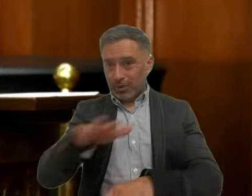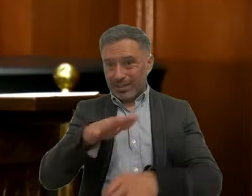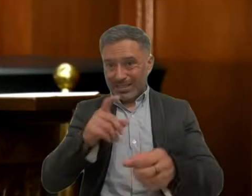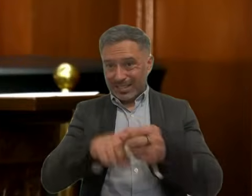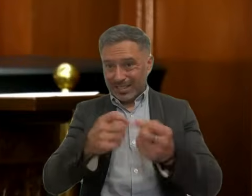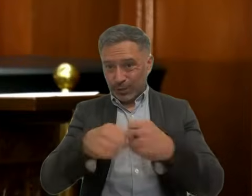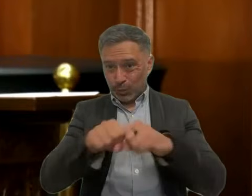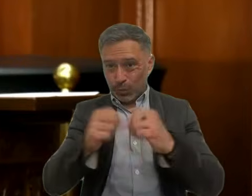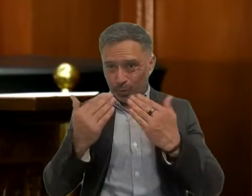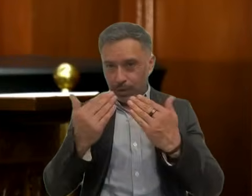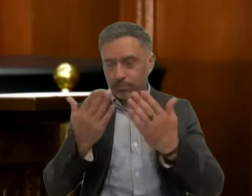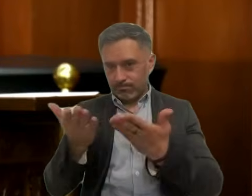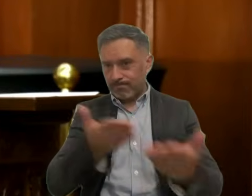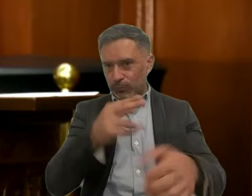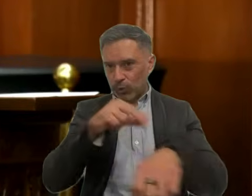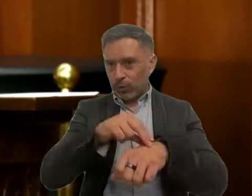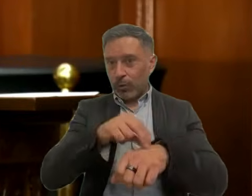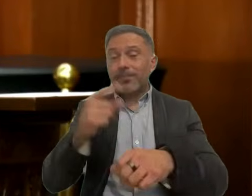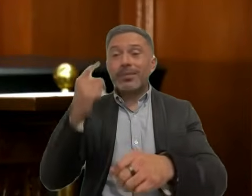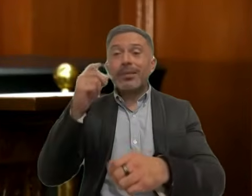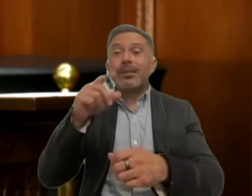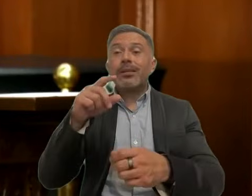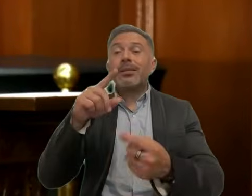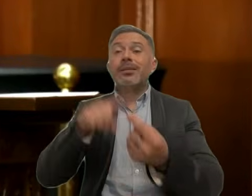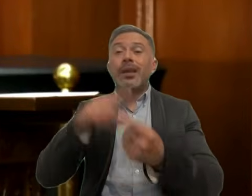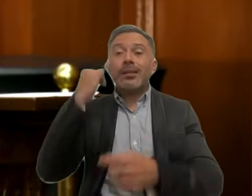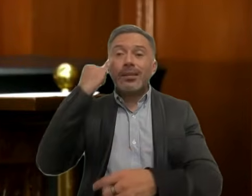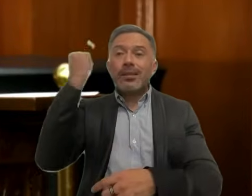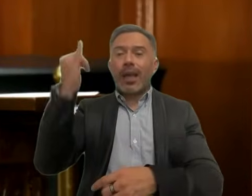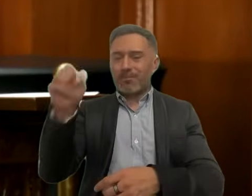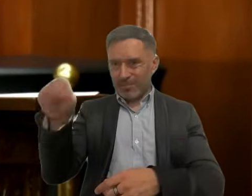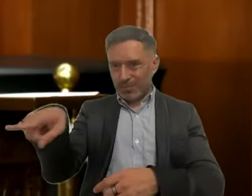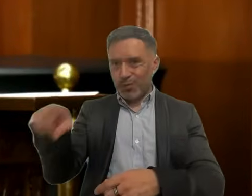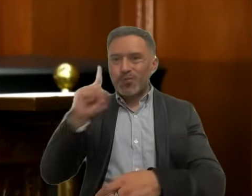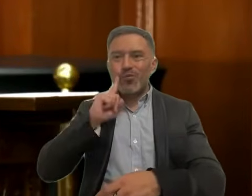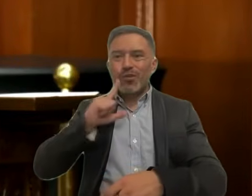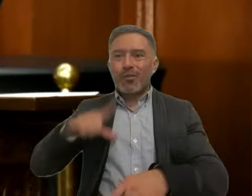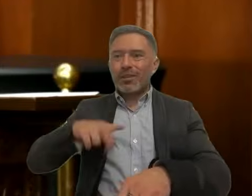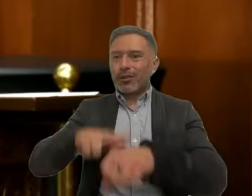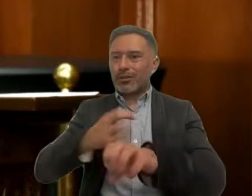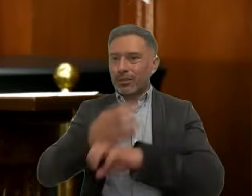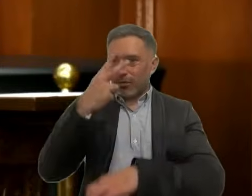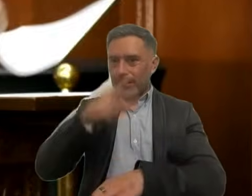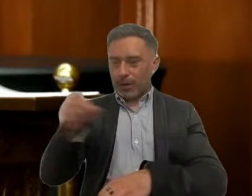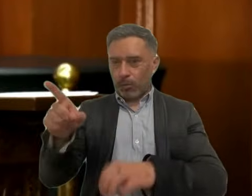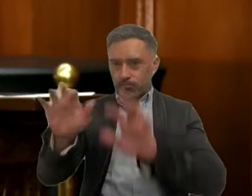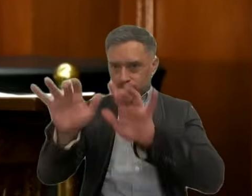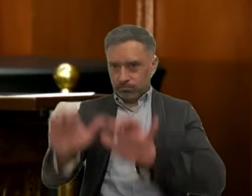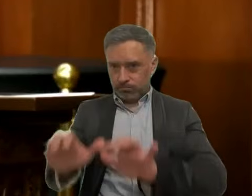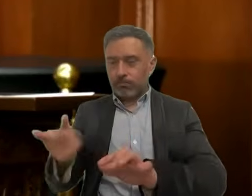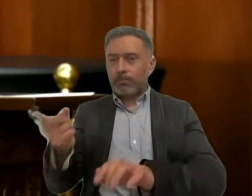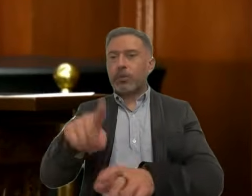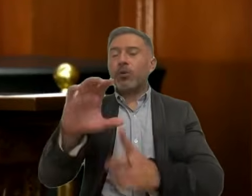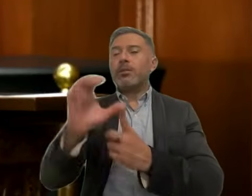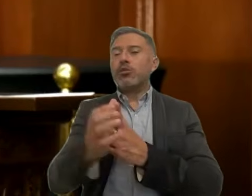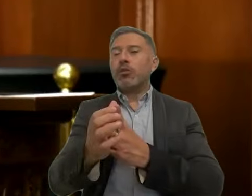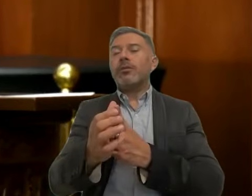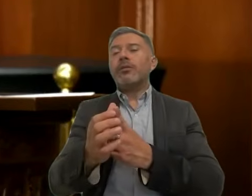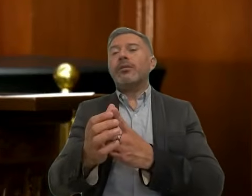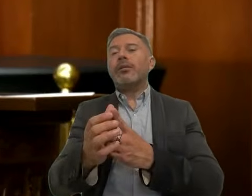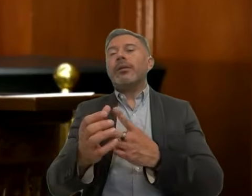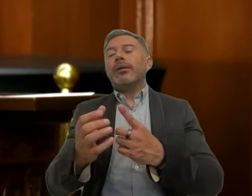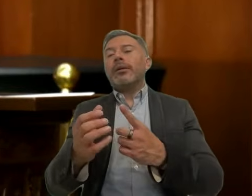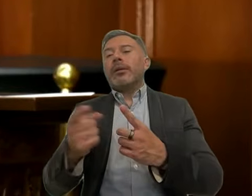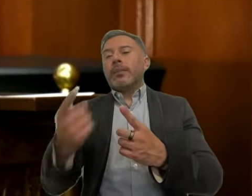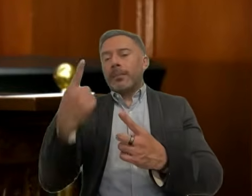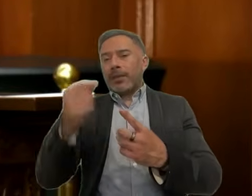por la titular del Ejecutivo Estatal, formulado por la Comisión Legislativa de Patrimonio Estatal y Municipal.